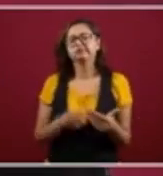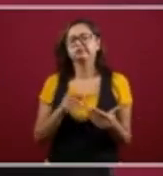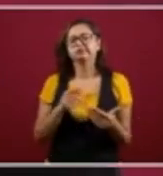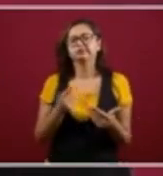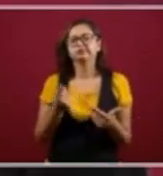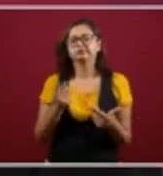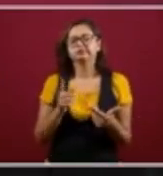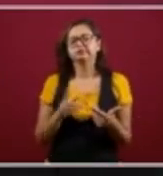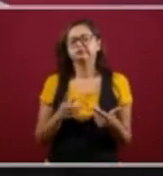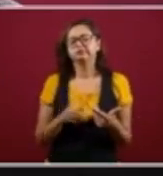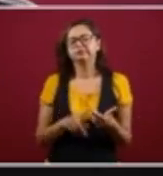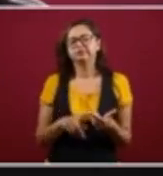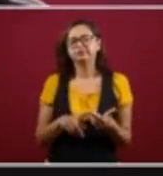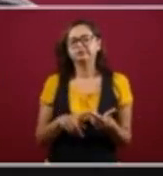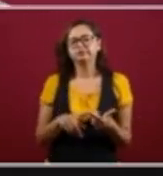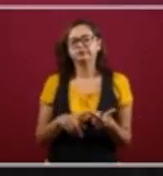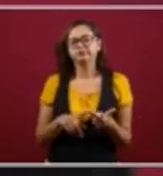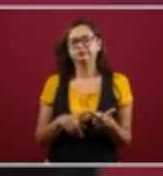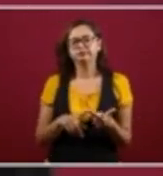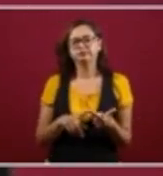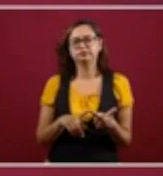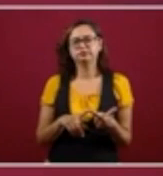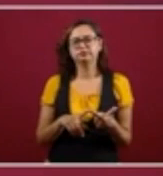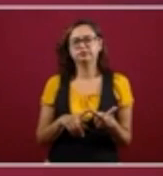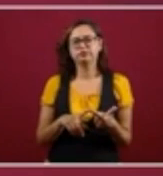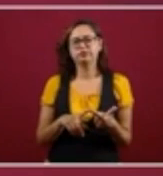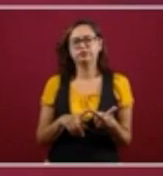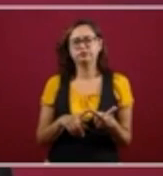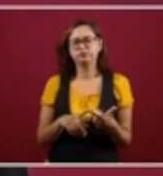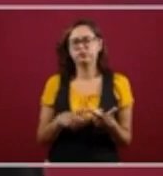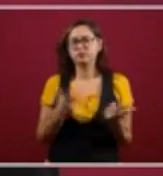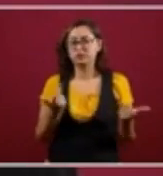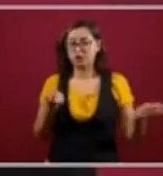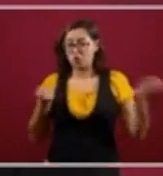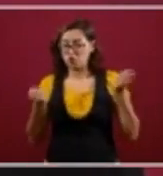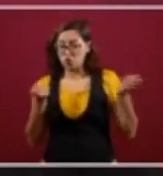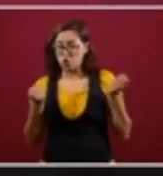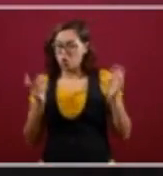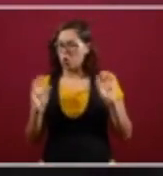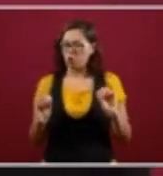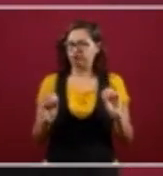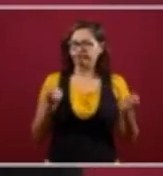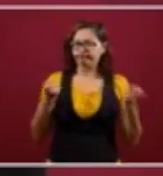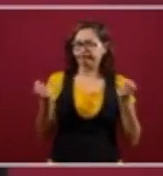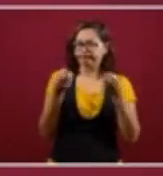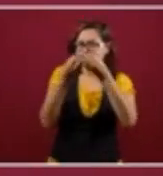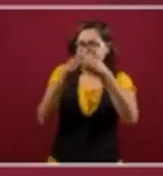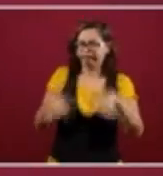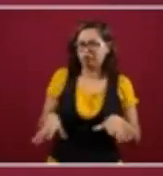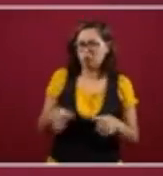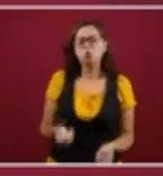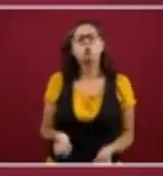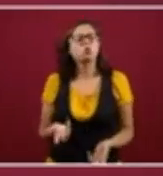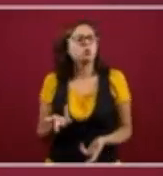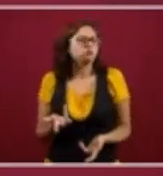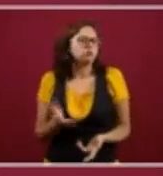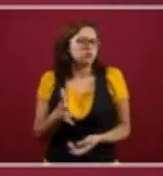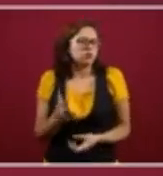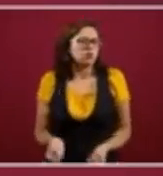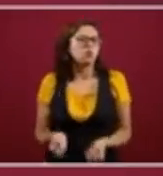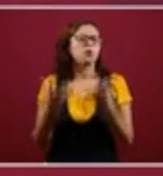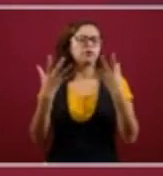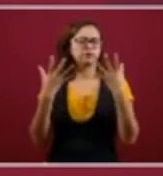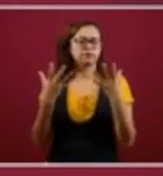cuánto se estima que está fuera de control, es decir, de armas